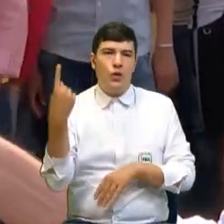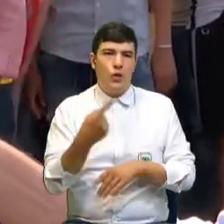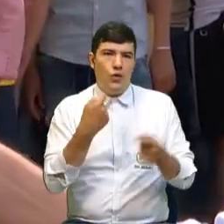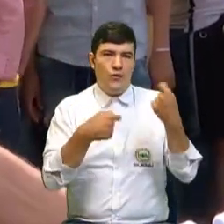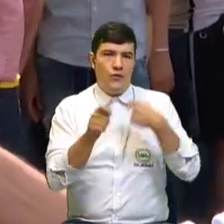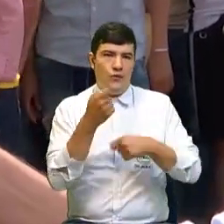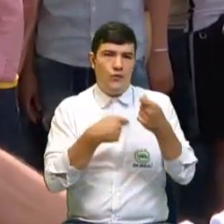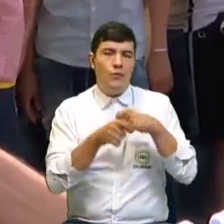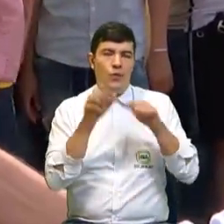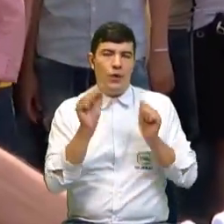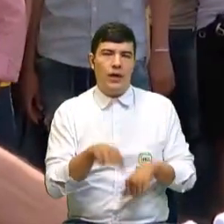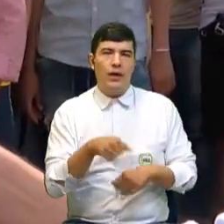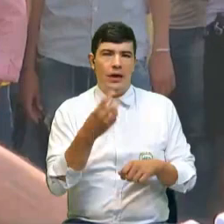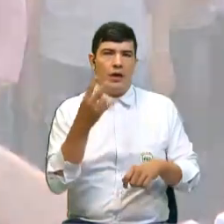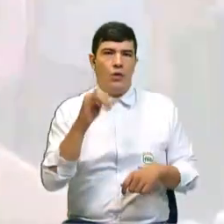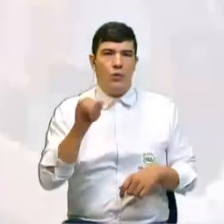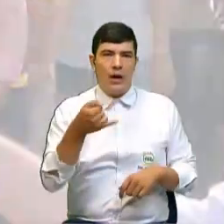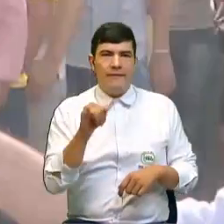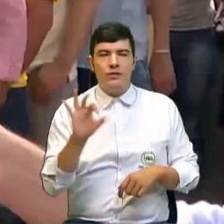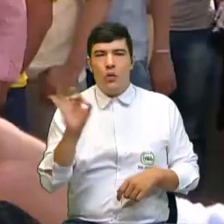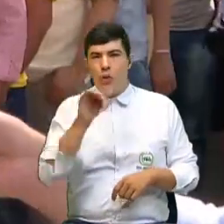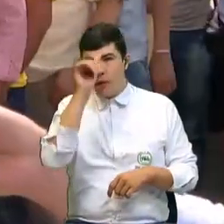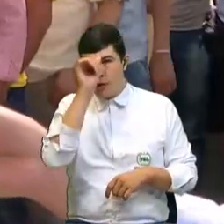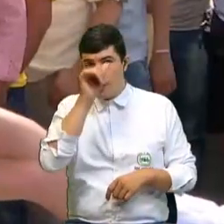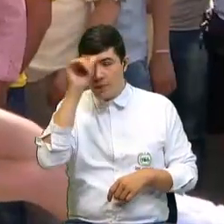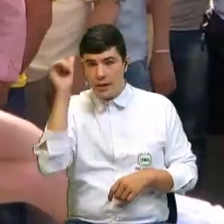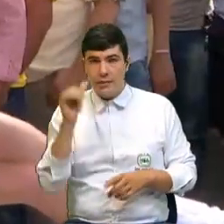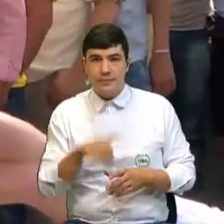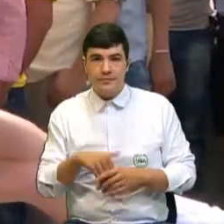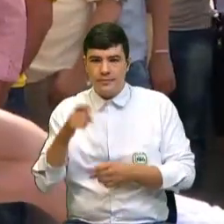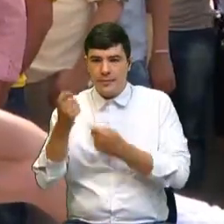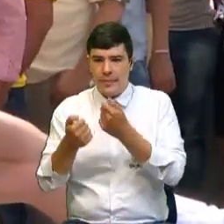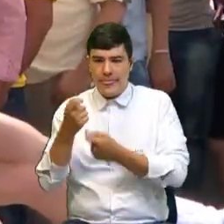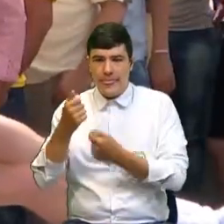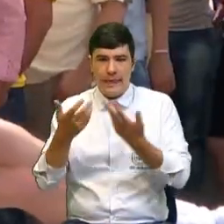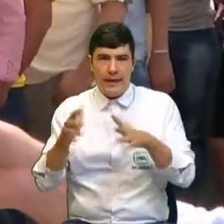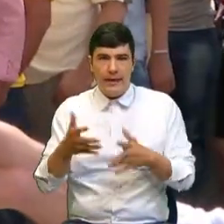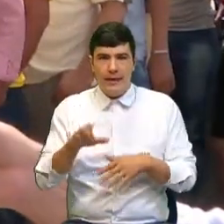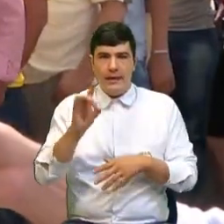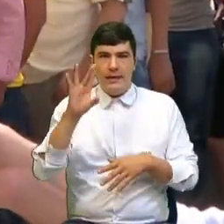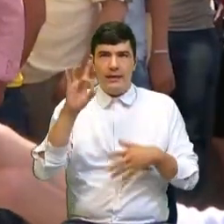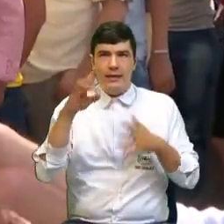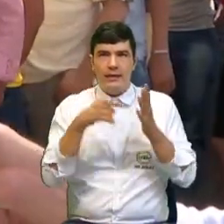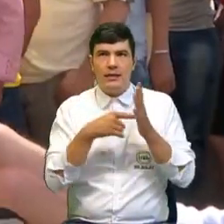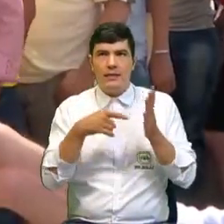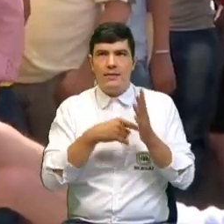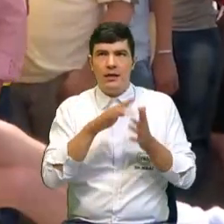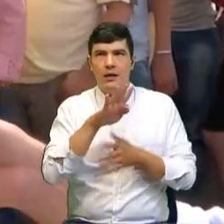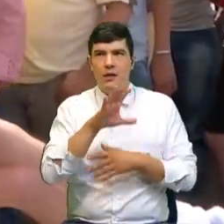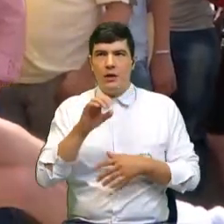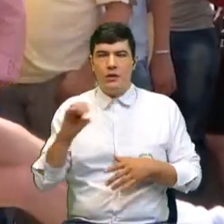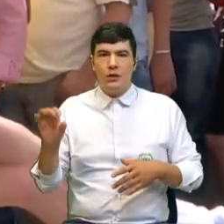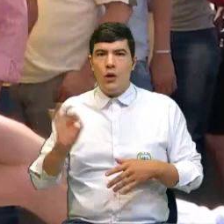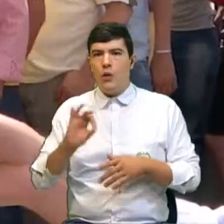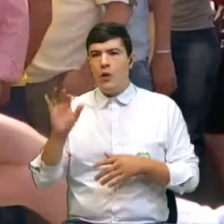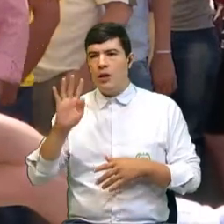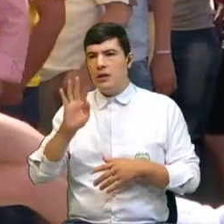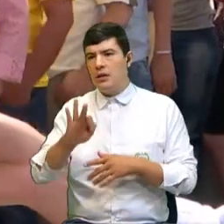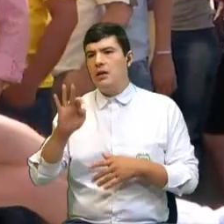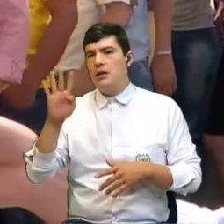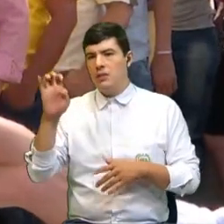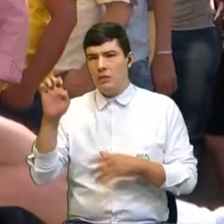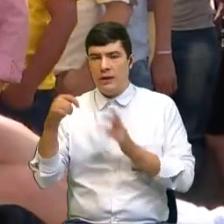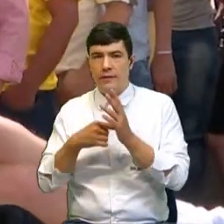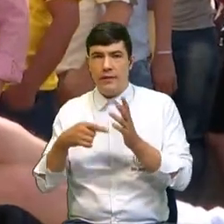boletería para el día jueves y para el día domingo nada más los precios están oscilando entre los 15 mil 400 pesos y los 39 mil 900 pesos